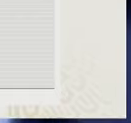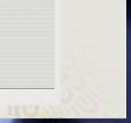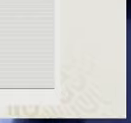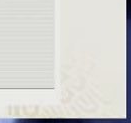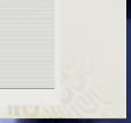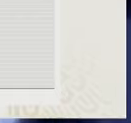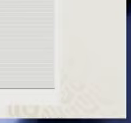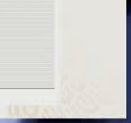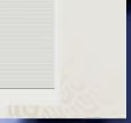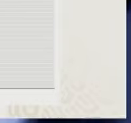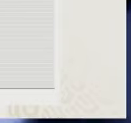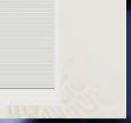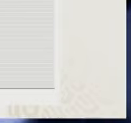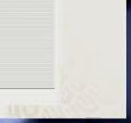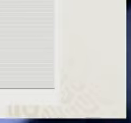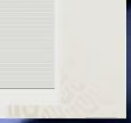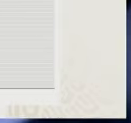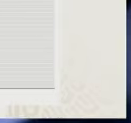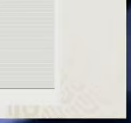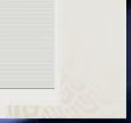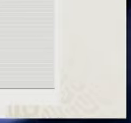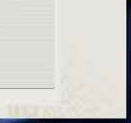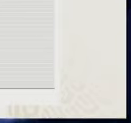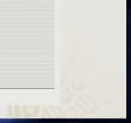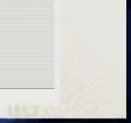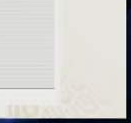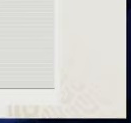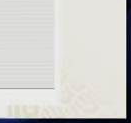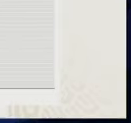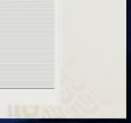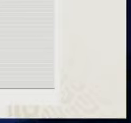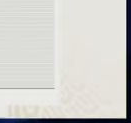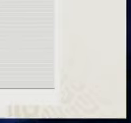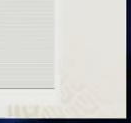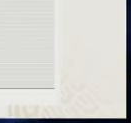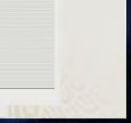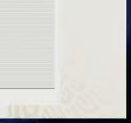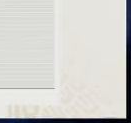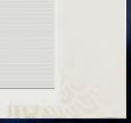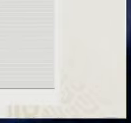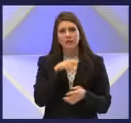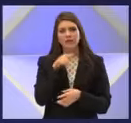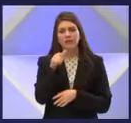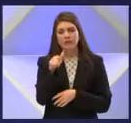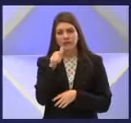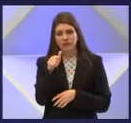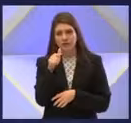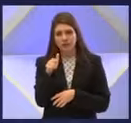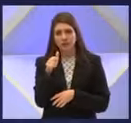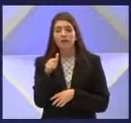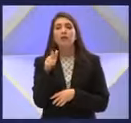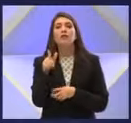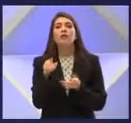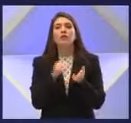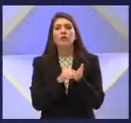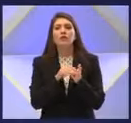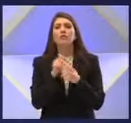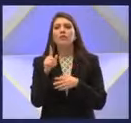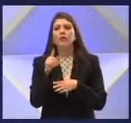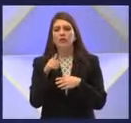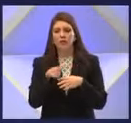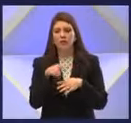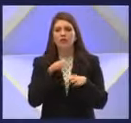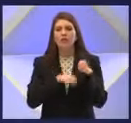2017 si todavía se hacían pagos importantes a la compañía constructora no digo el nombre ya la